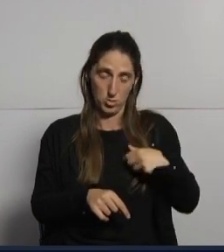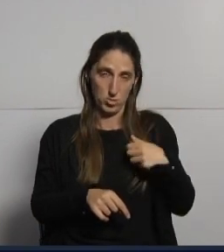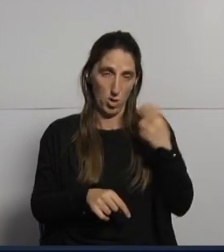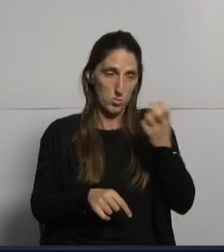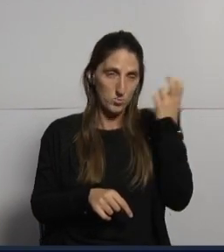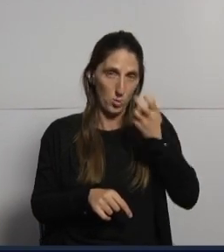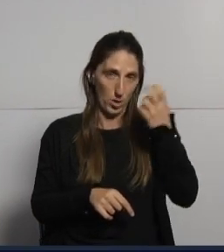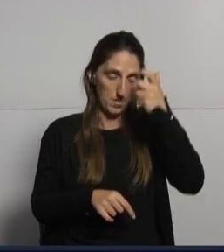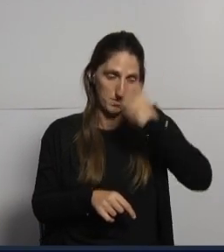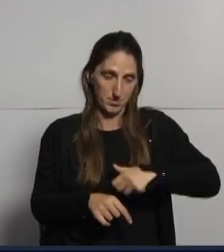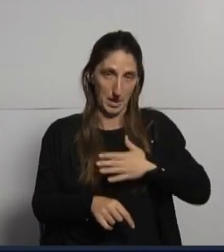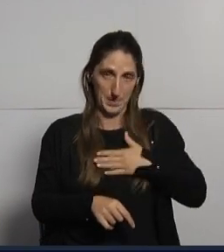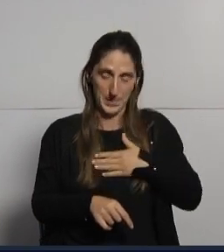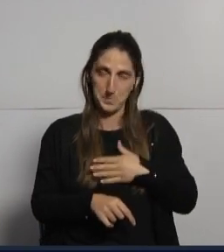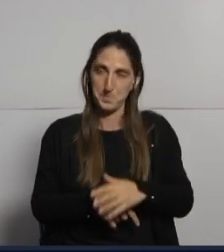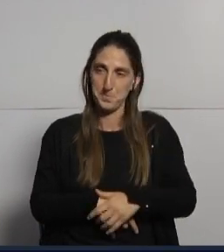de inteligencia.